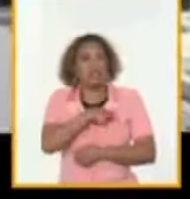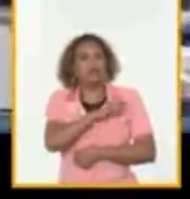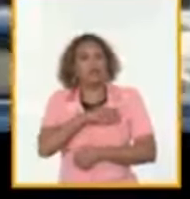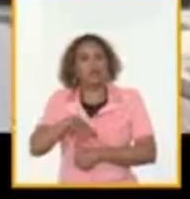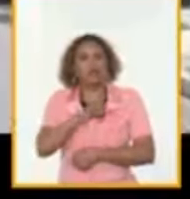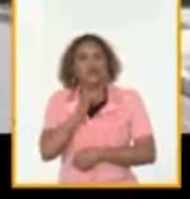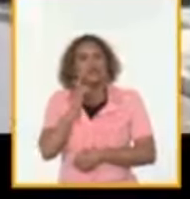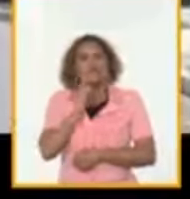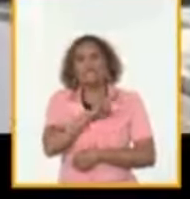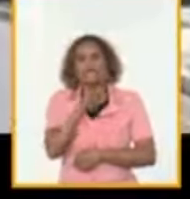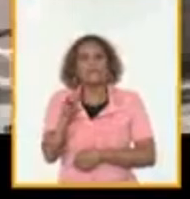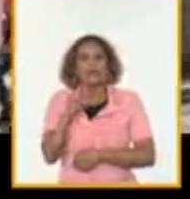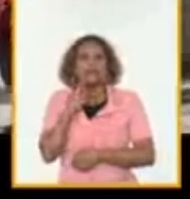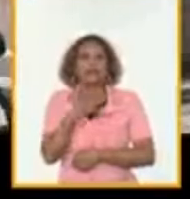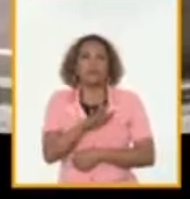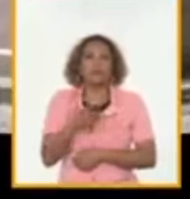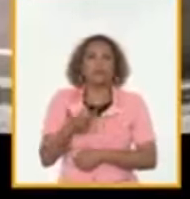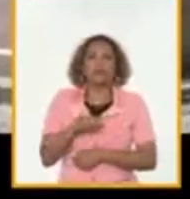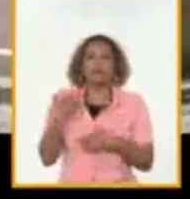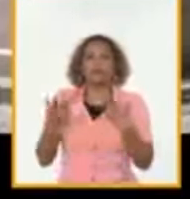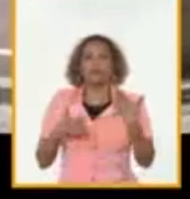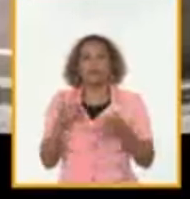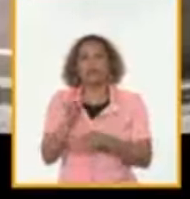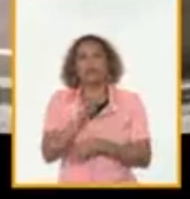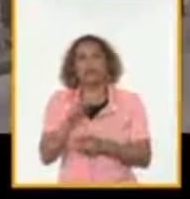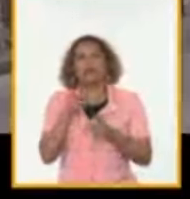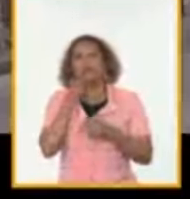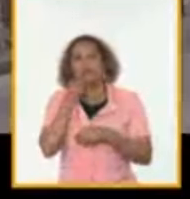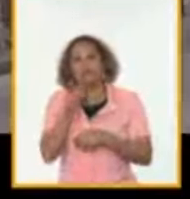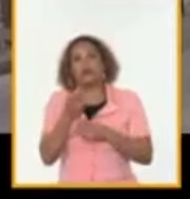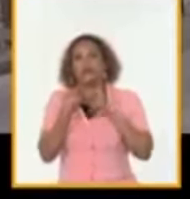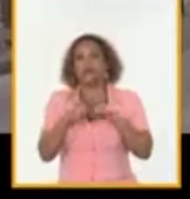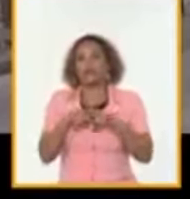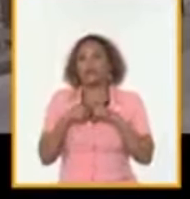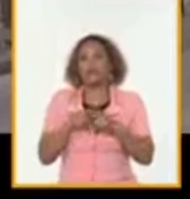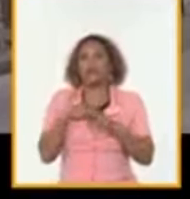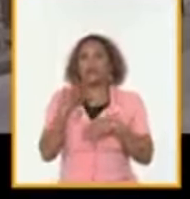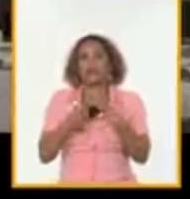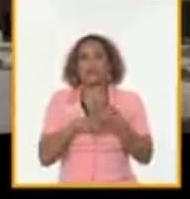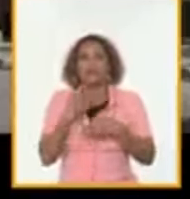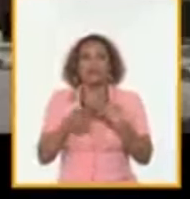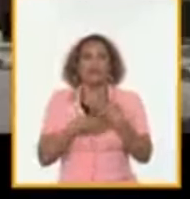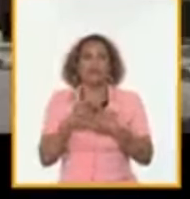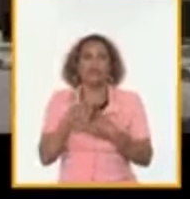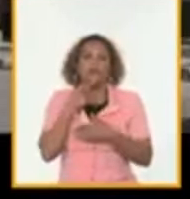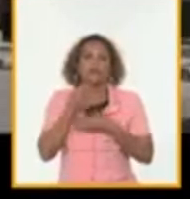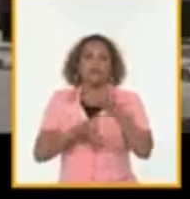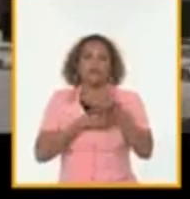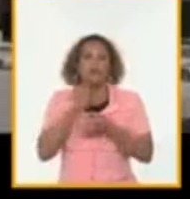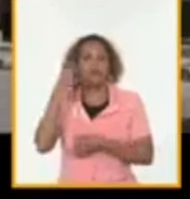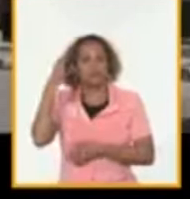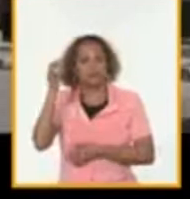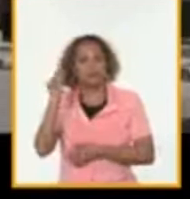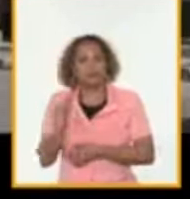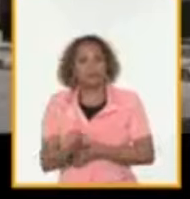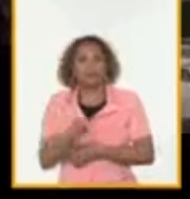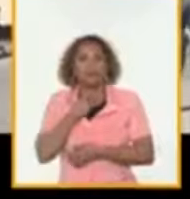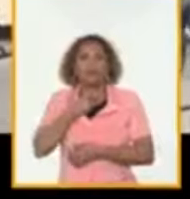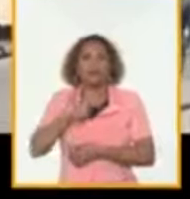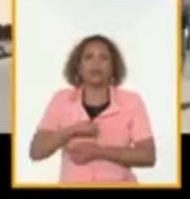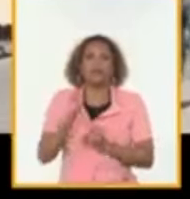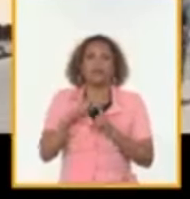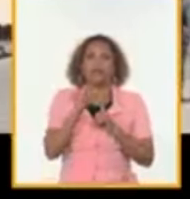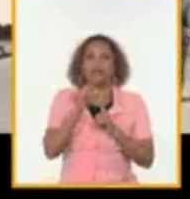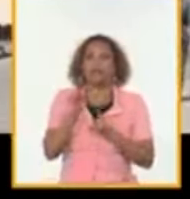percibir que alrededor de de todas estas actividades también está la solución a un grupo de problemas como los que mencionaba la gobernadora relacionado con el tema del del